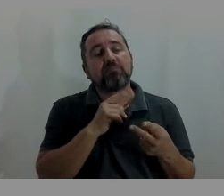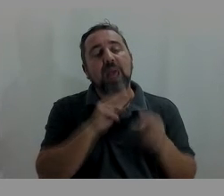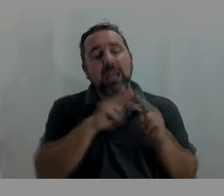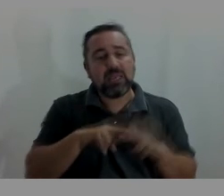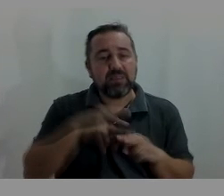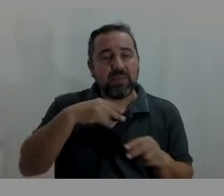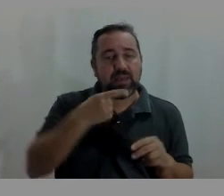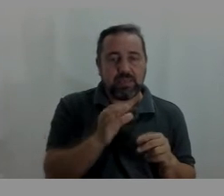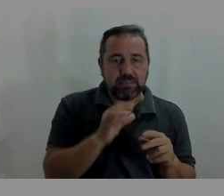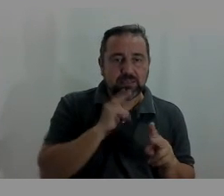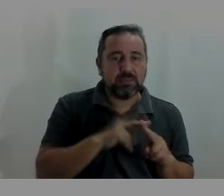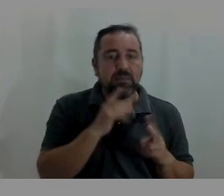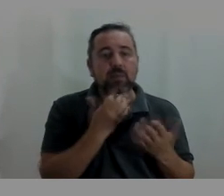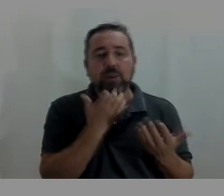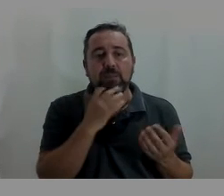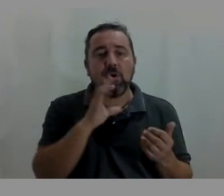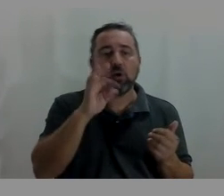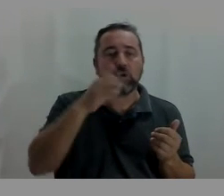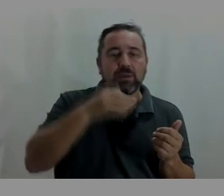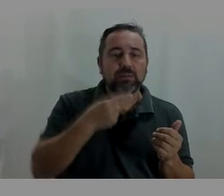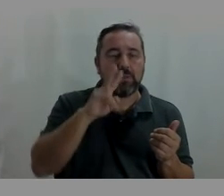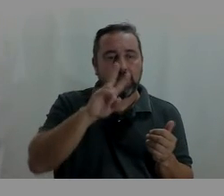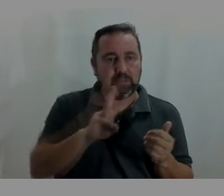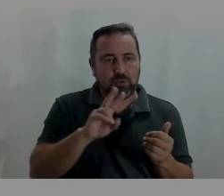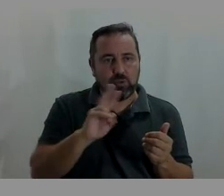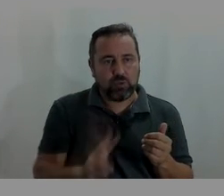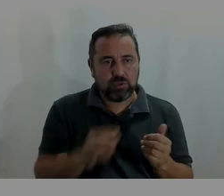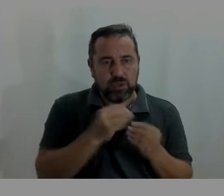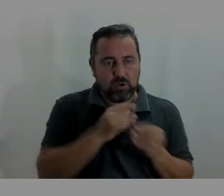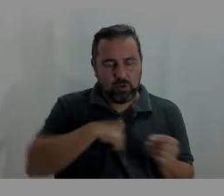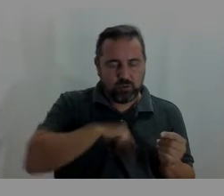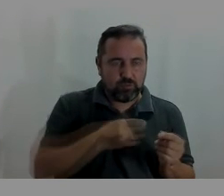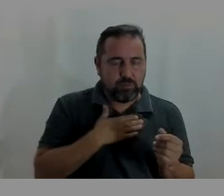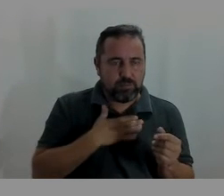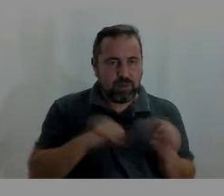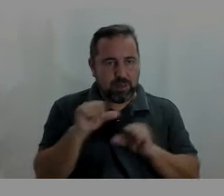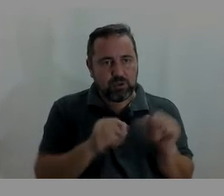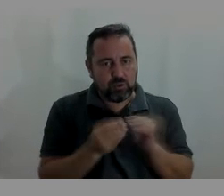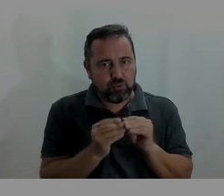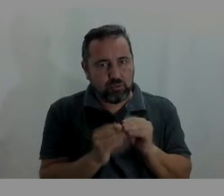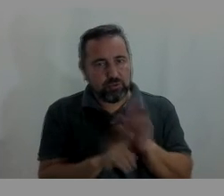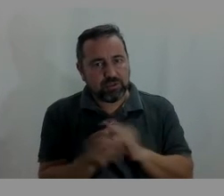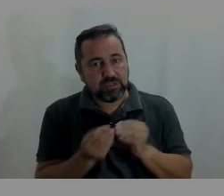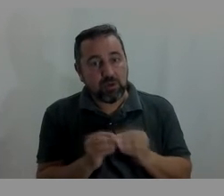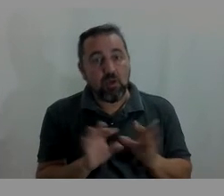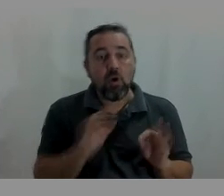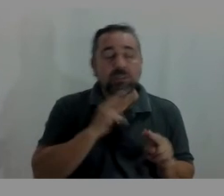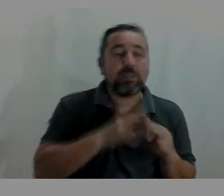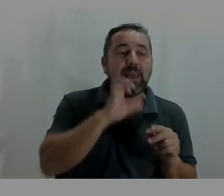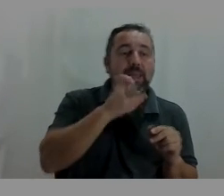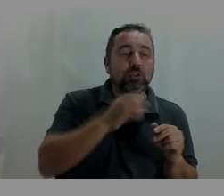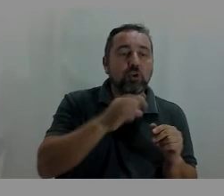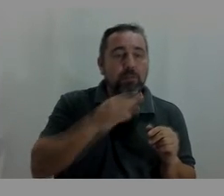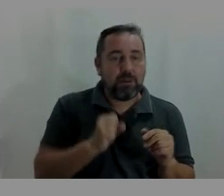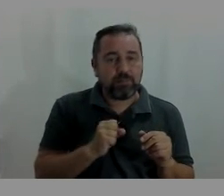mediante paneles customizados, por ejemplo, NGS versión 2, que lo hemos desarrollado en nuestro propio laboratorio, o bien mediante exoma. Estos